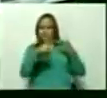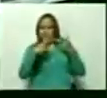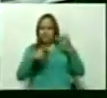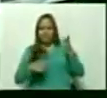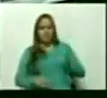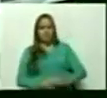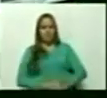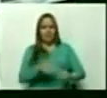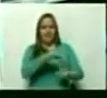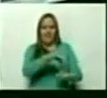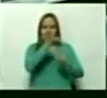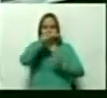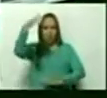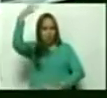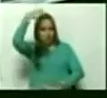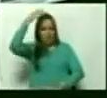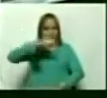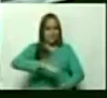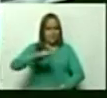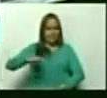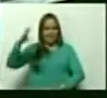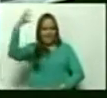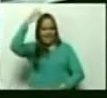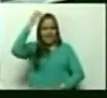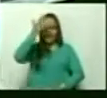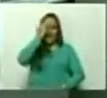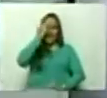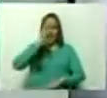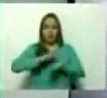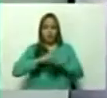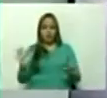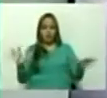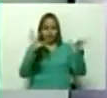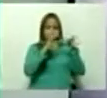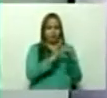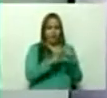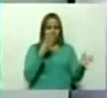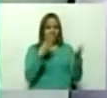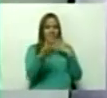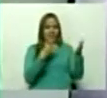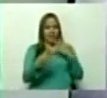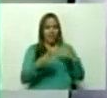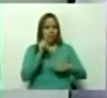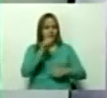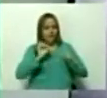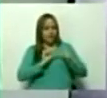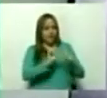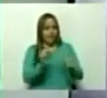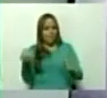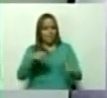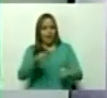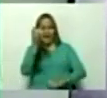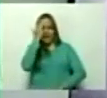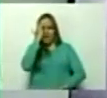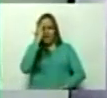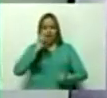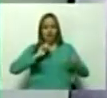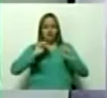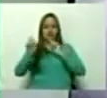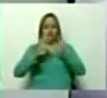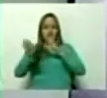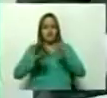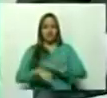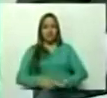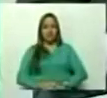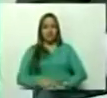índoles, elección de la reina, mini reina de carnaval, porque se enlaza la Feria de Punto Fijo con los carnavales turísticos 2022. Tenemos, por supuesto, la